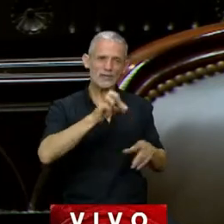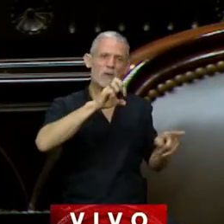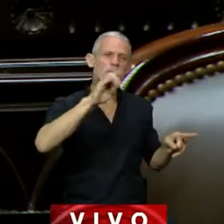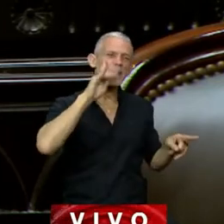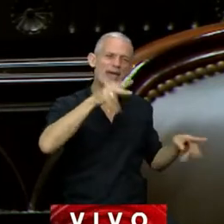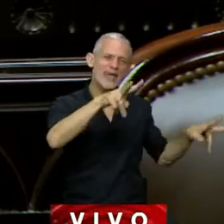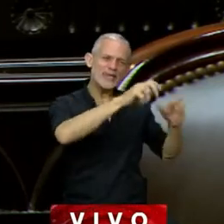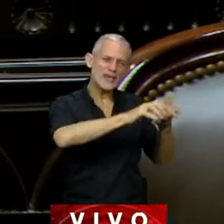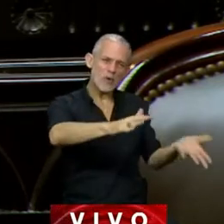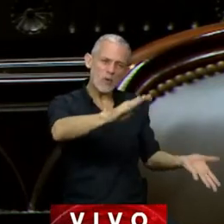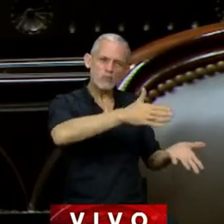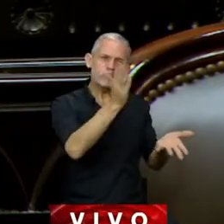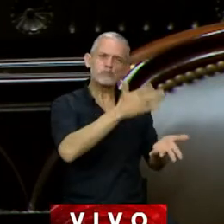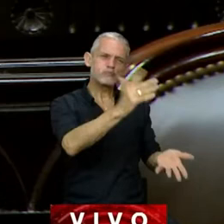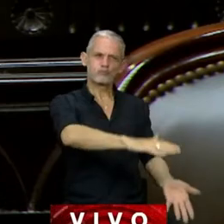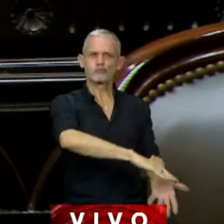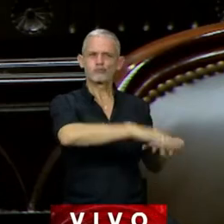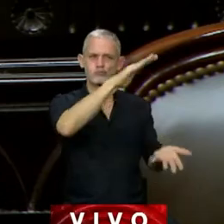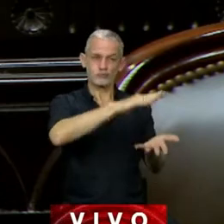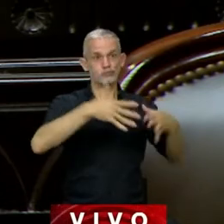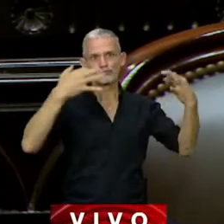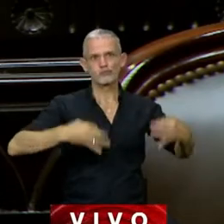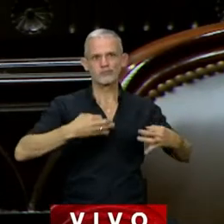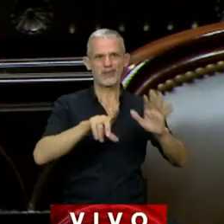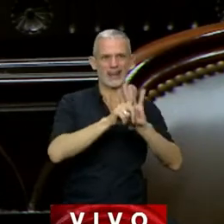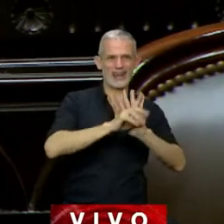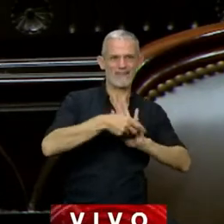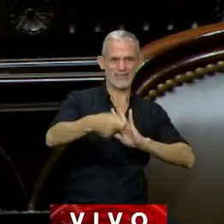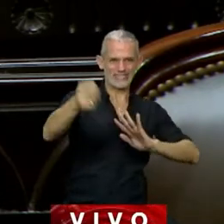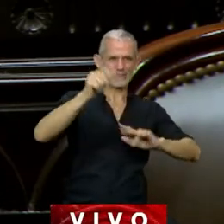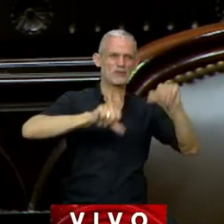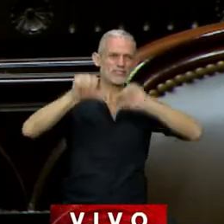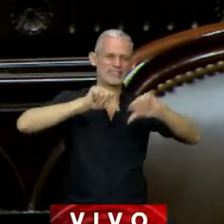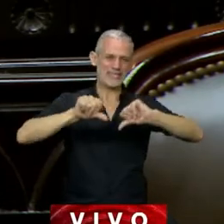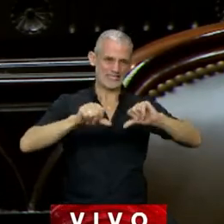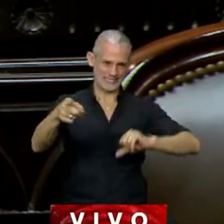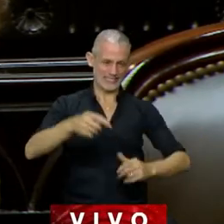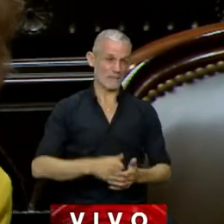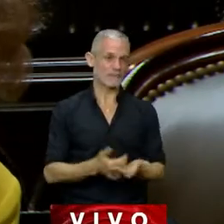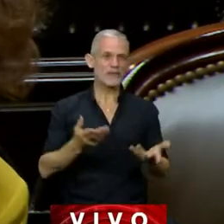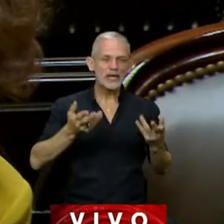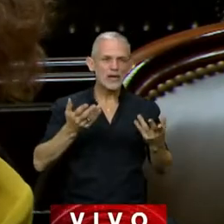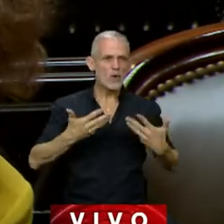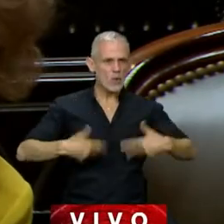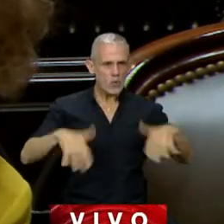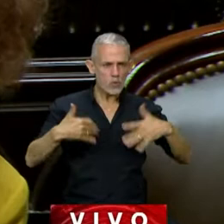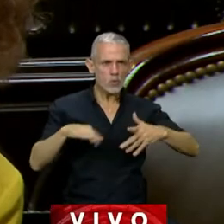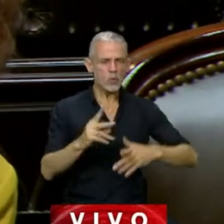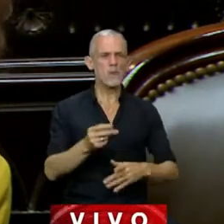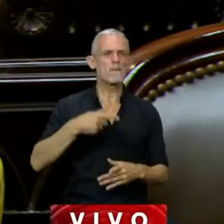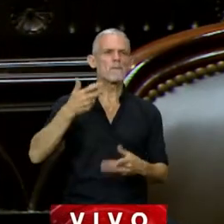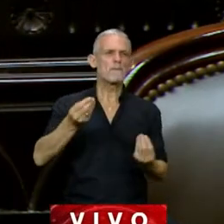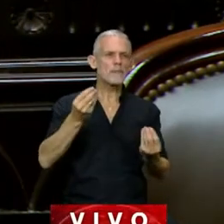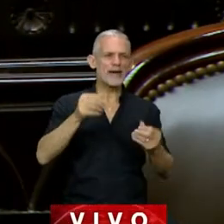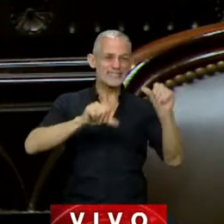PBI, cumpliendo con la ley de financiamiento de la ciencia. El peso que tiene el